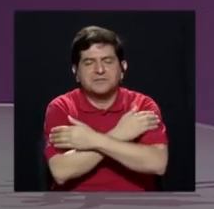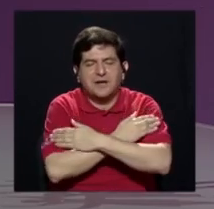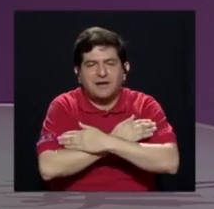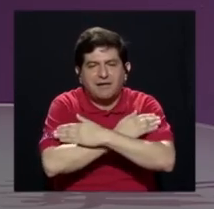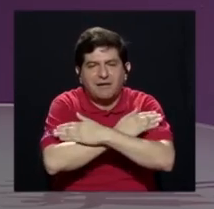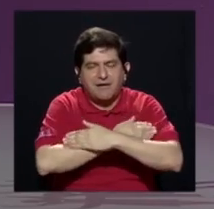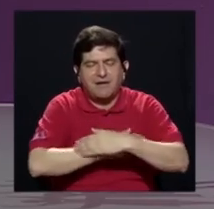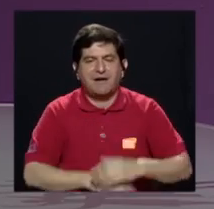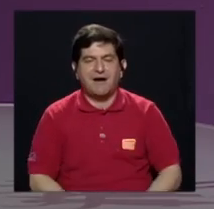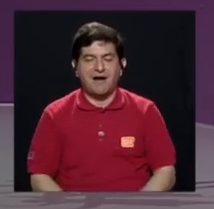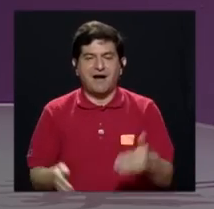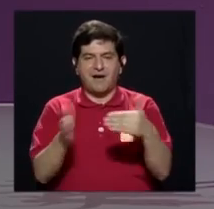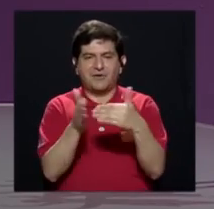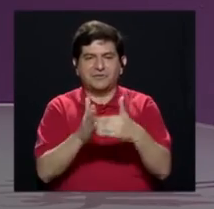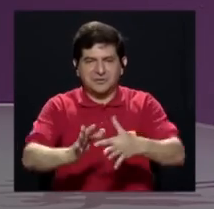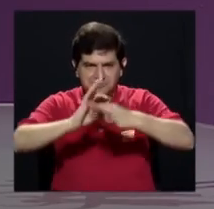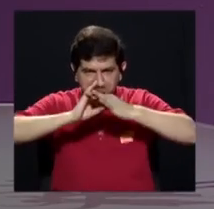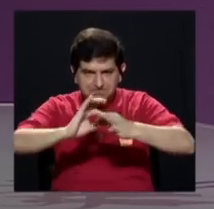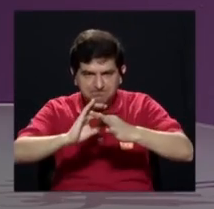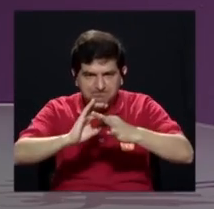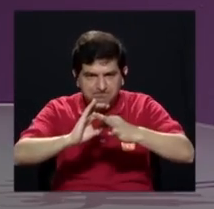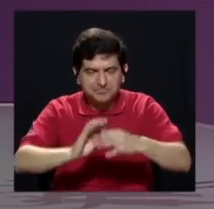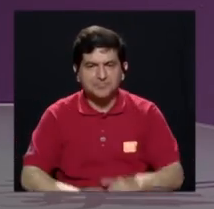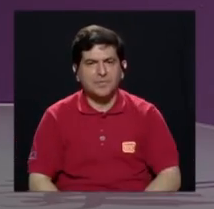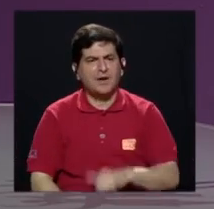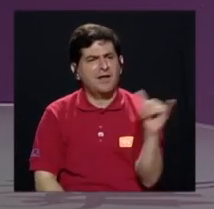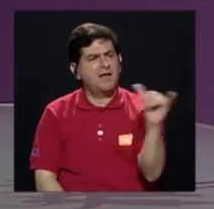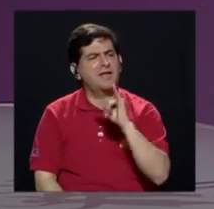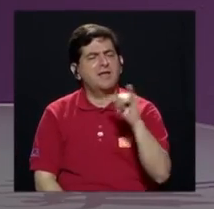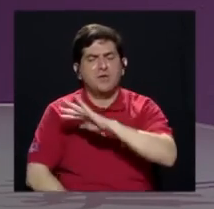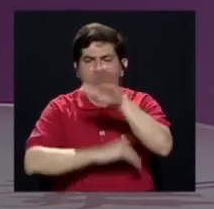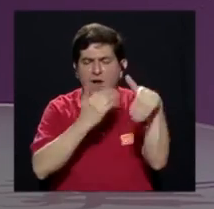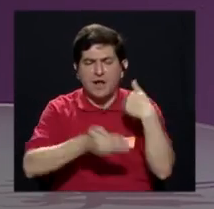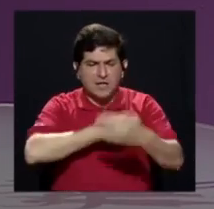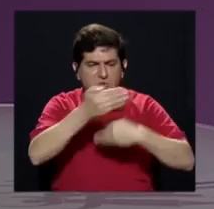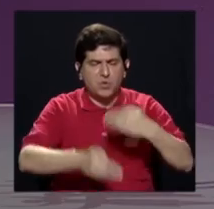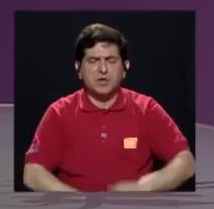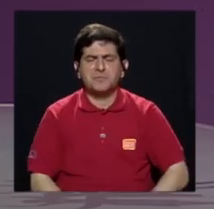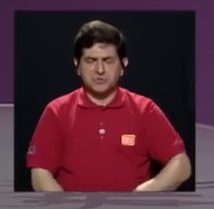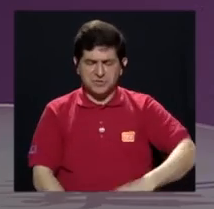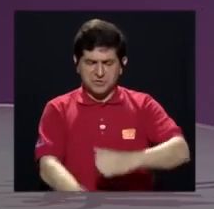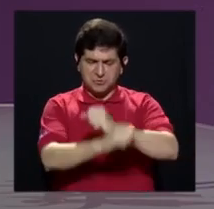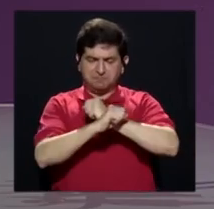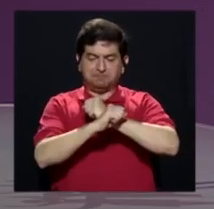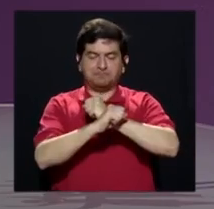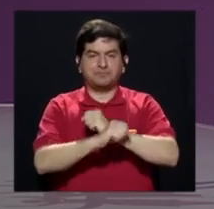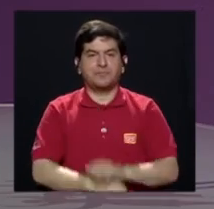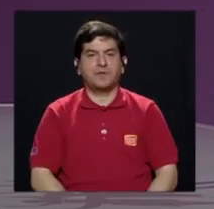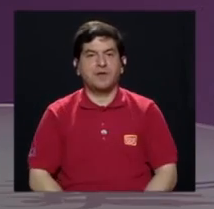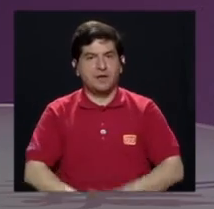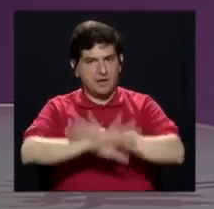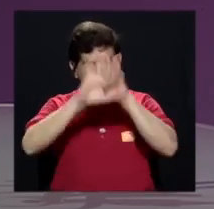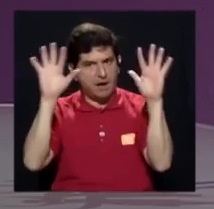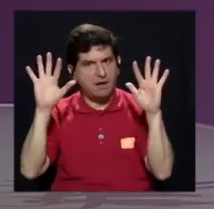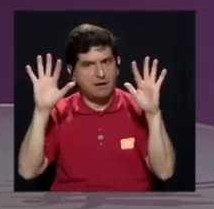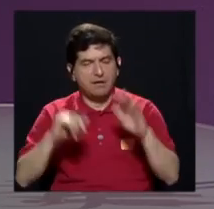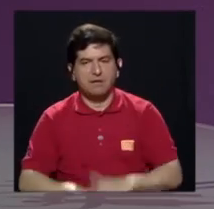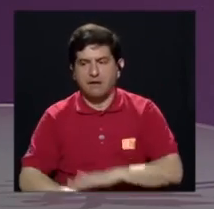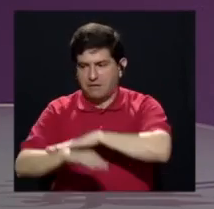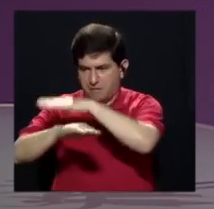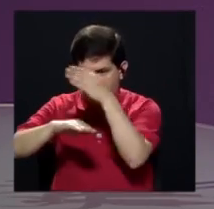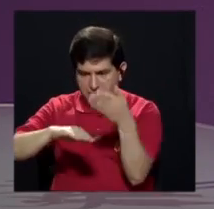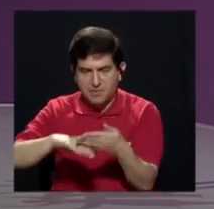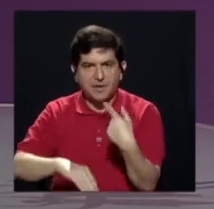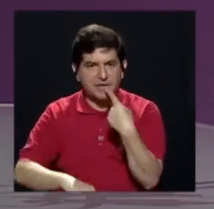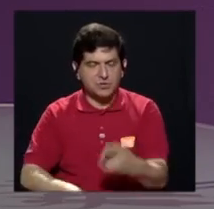devuelven la certeza en el vínculo le devuelven la certeza en todo el proceso y además y esto hay que ser claros el embarazo